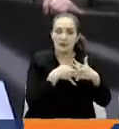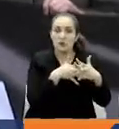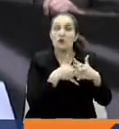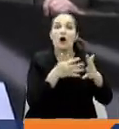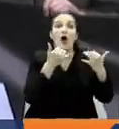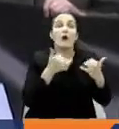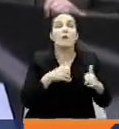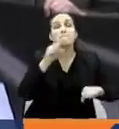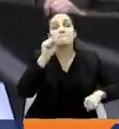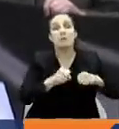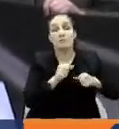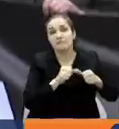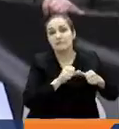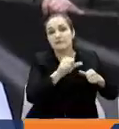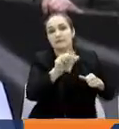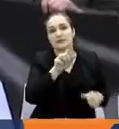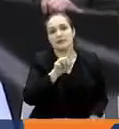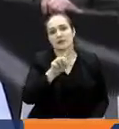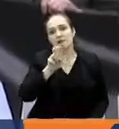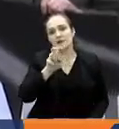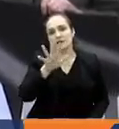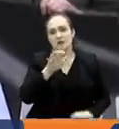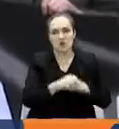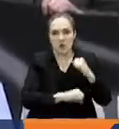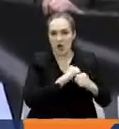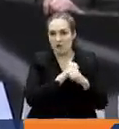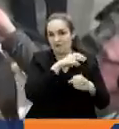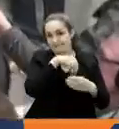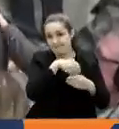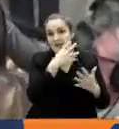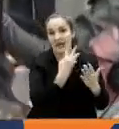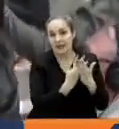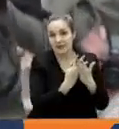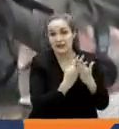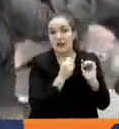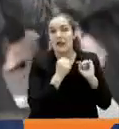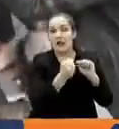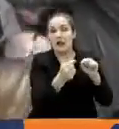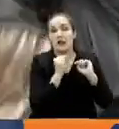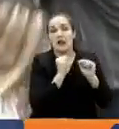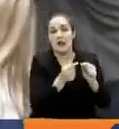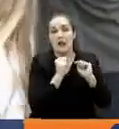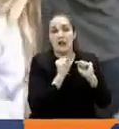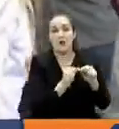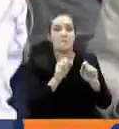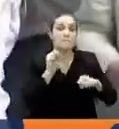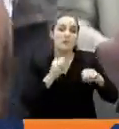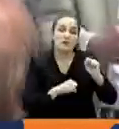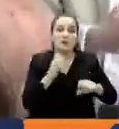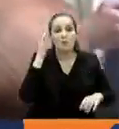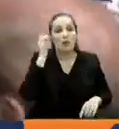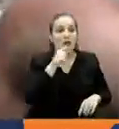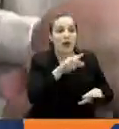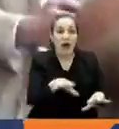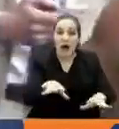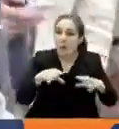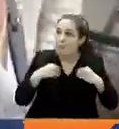una condena de 175 años de cárcel. La batalla legal podría extender porque al aprobarse o negarse la